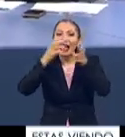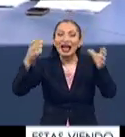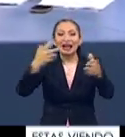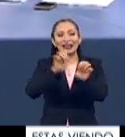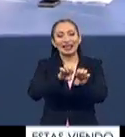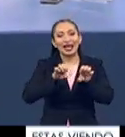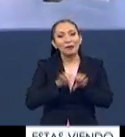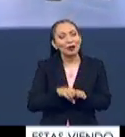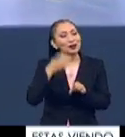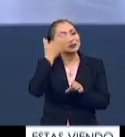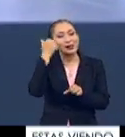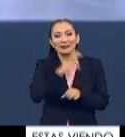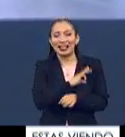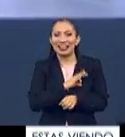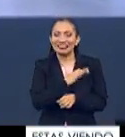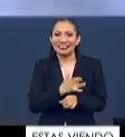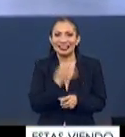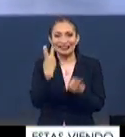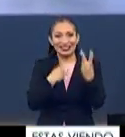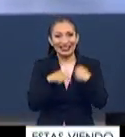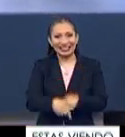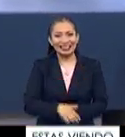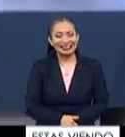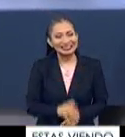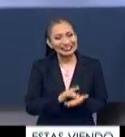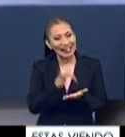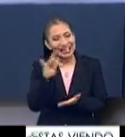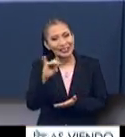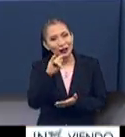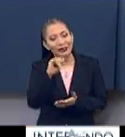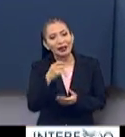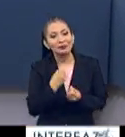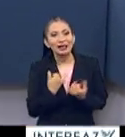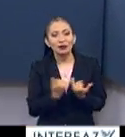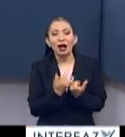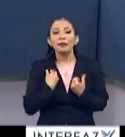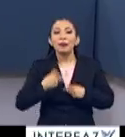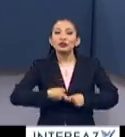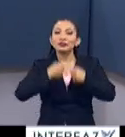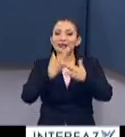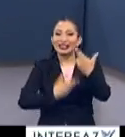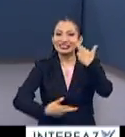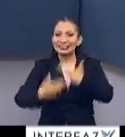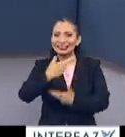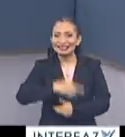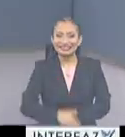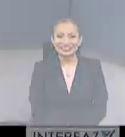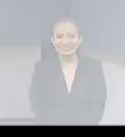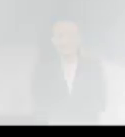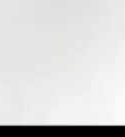equipo. Gracias. No saben qué feliz me siento de estar aquí. Gracias, Julieta, igualmente nosotros. Vamos a una pausa, regresamos.